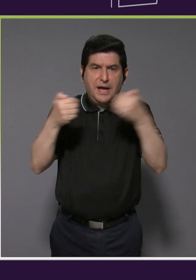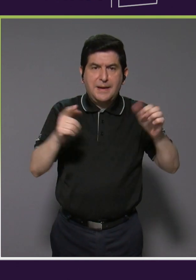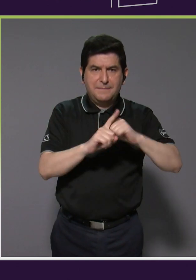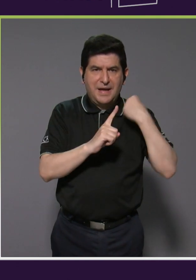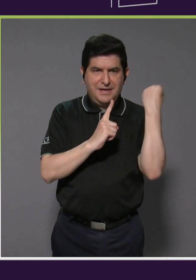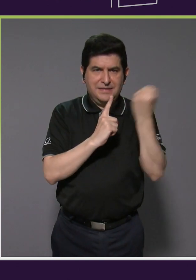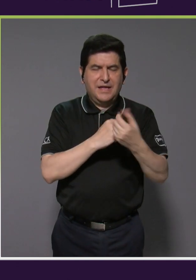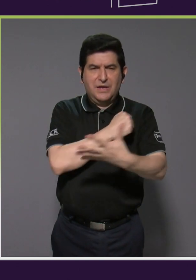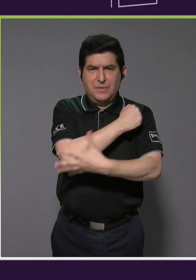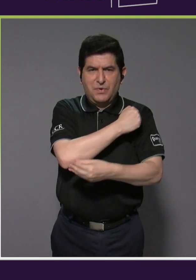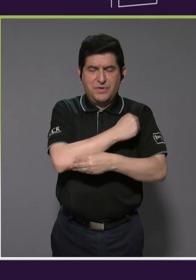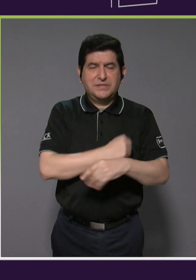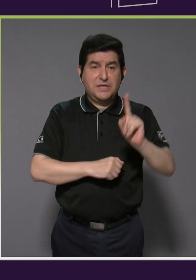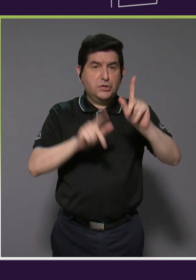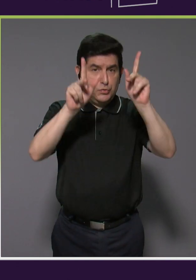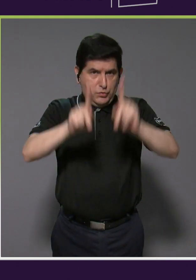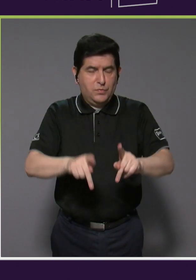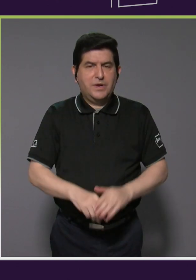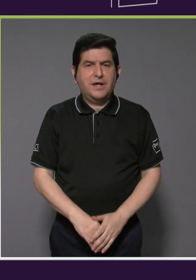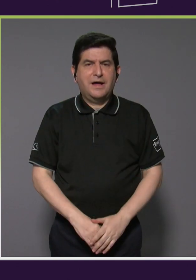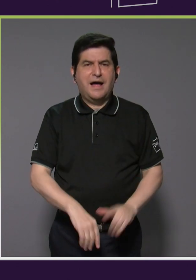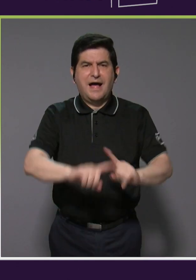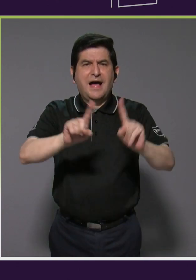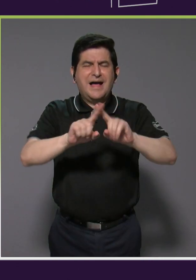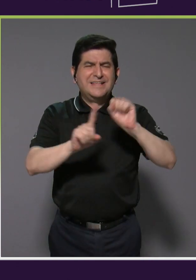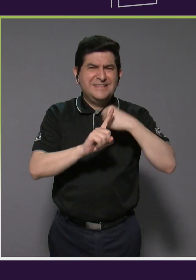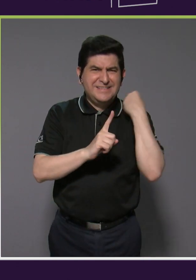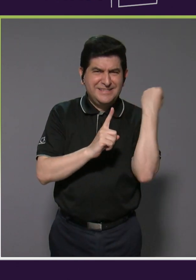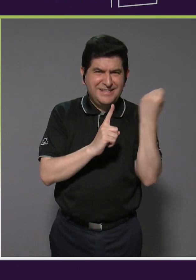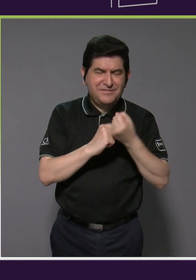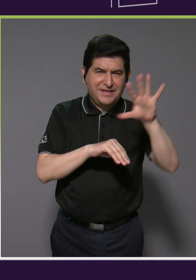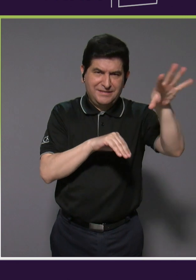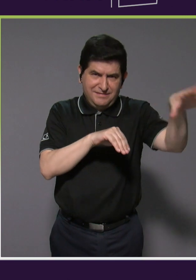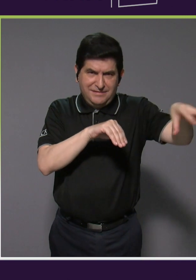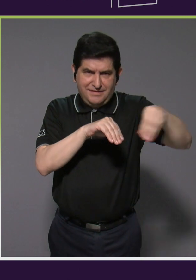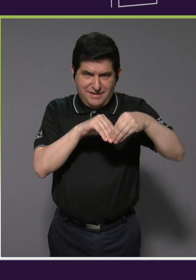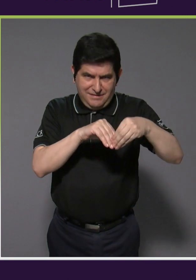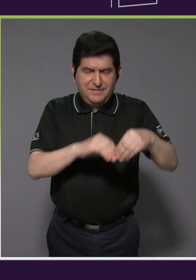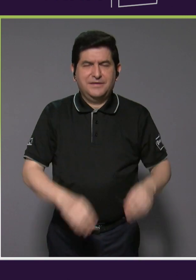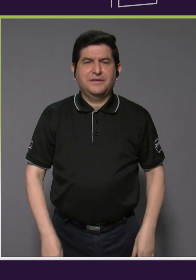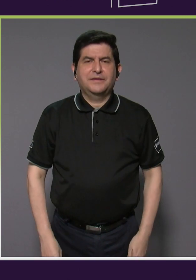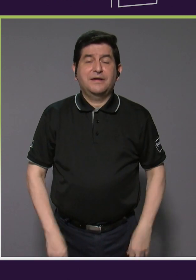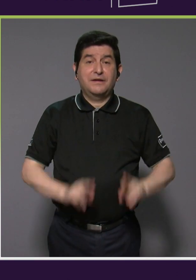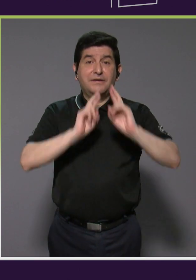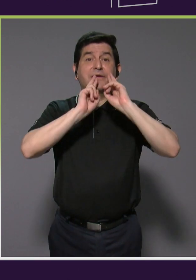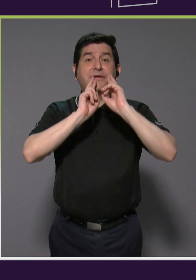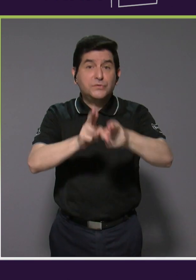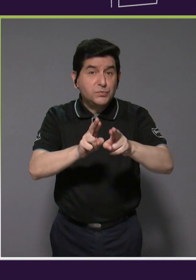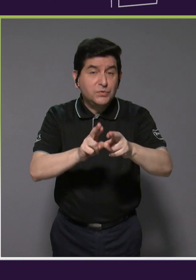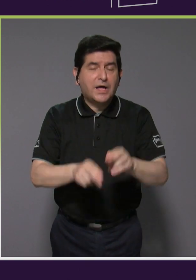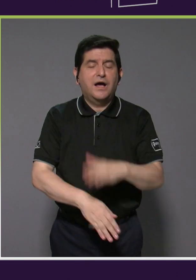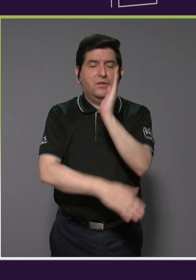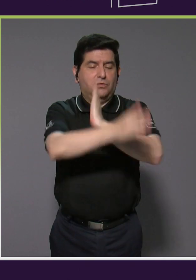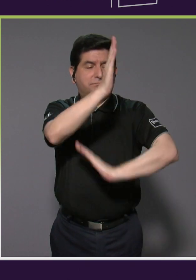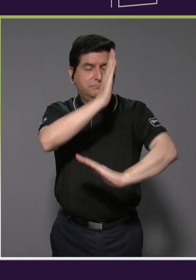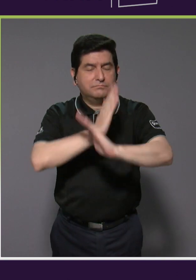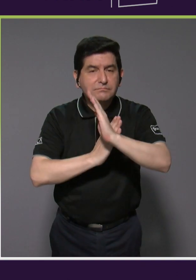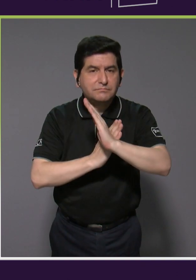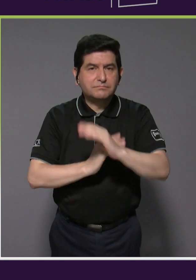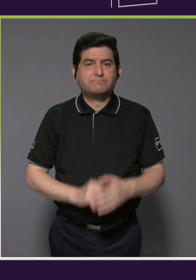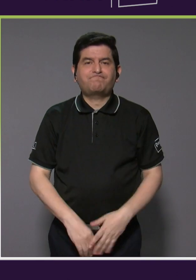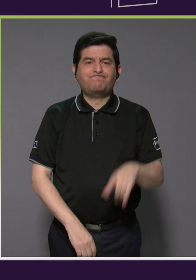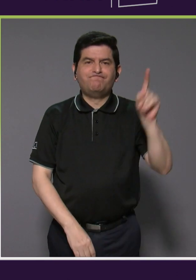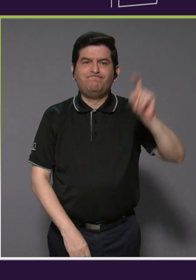situación de pobreza de una persona, hay varias condiciones además que son derivadas de la discapacidad y